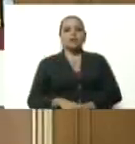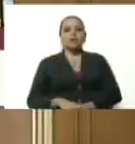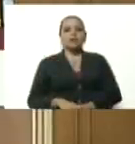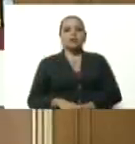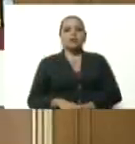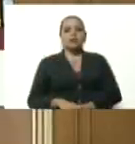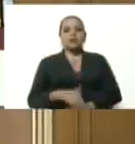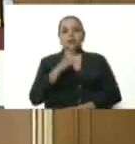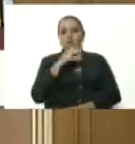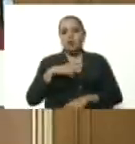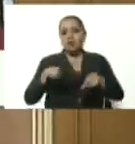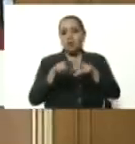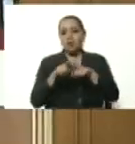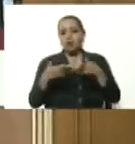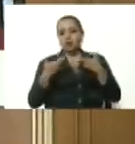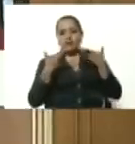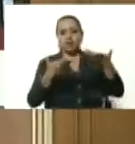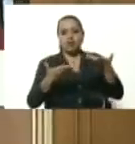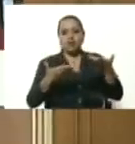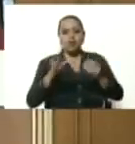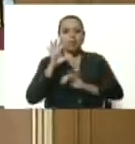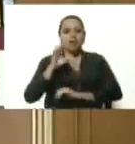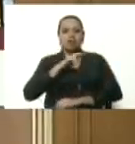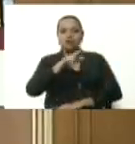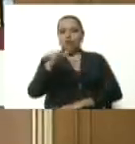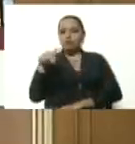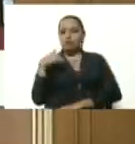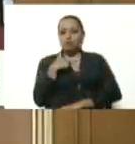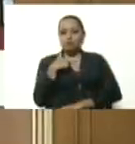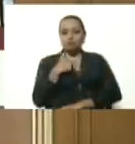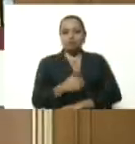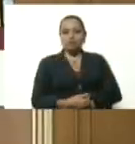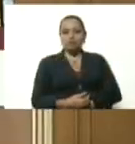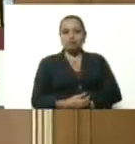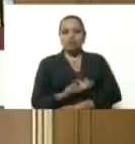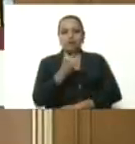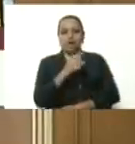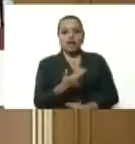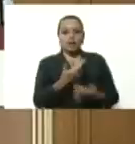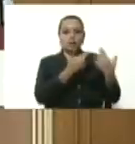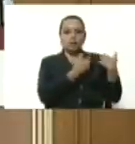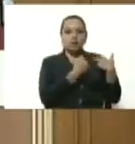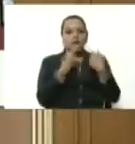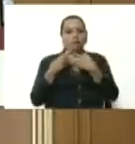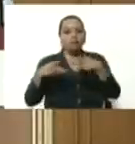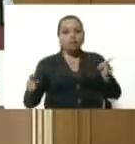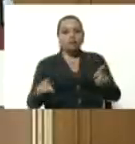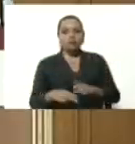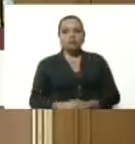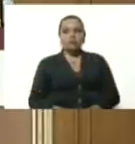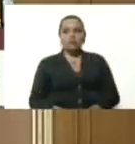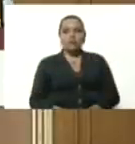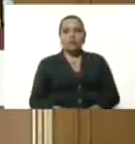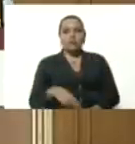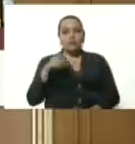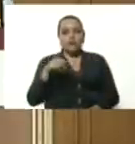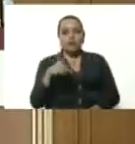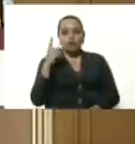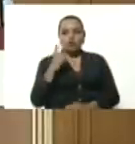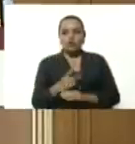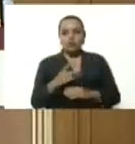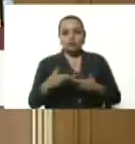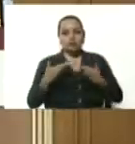el país somos nosotros y somos nosotras y quienes estamos en responsabilidades públicas. Entonces esto debe dársele